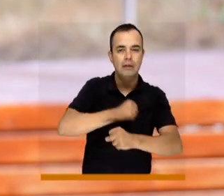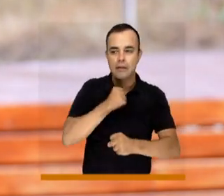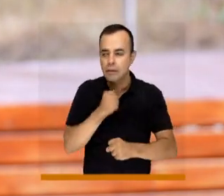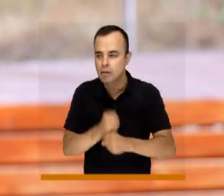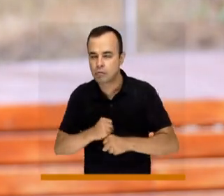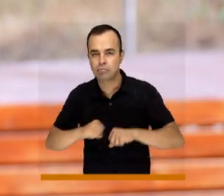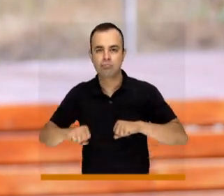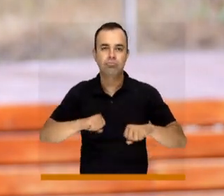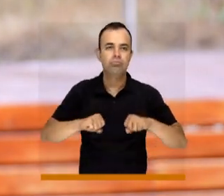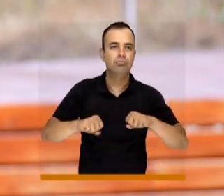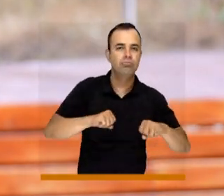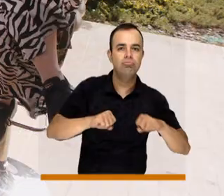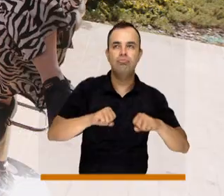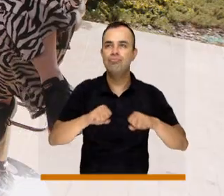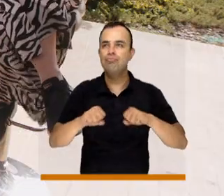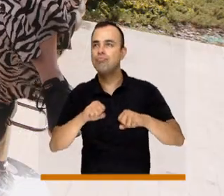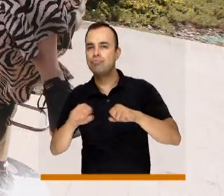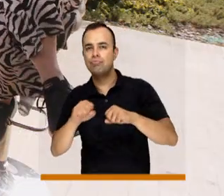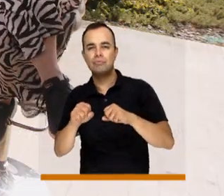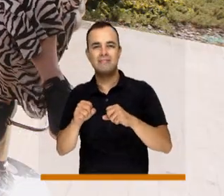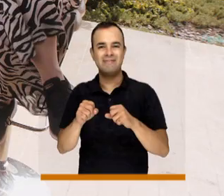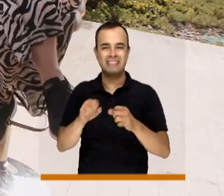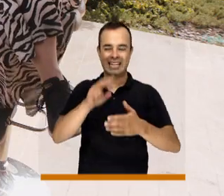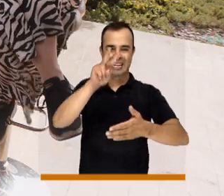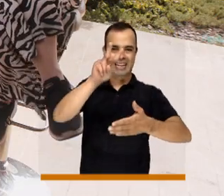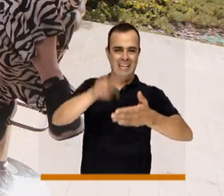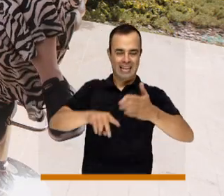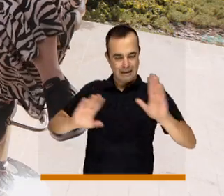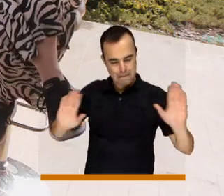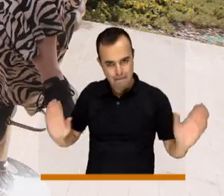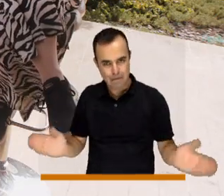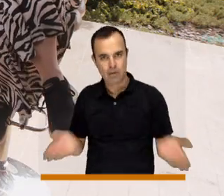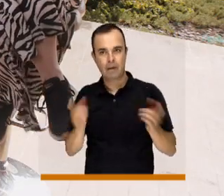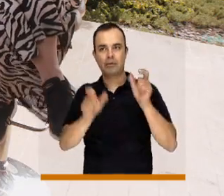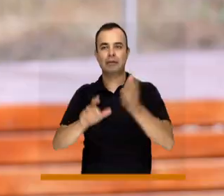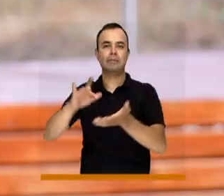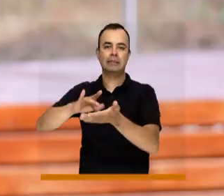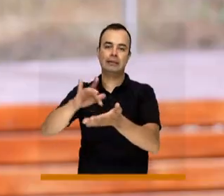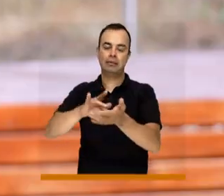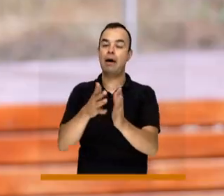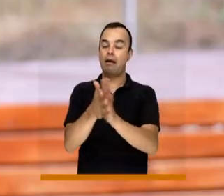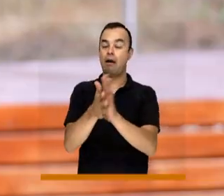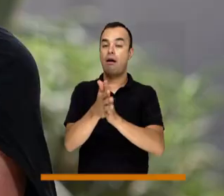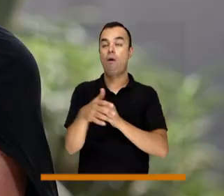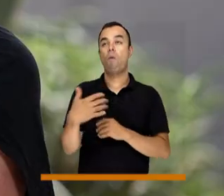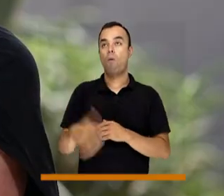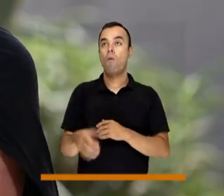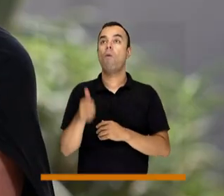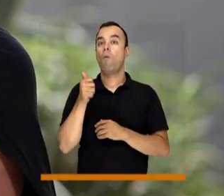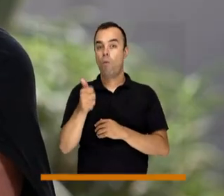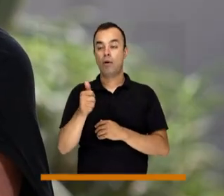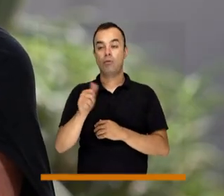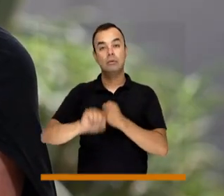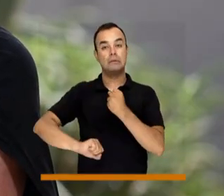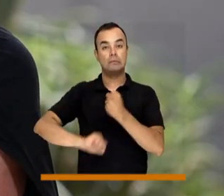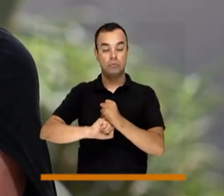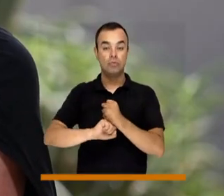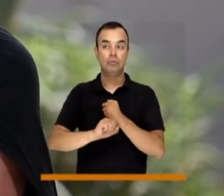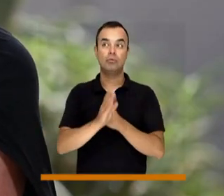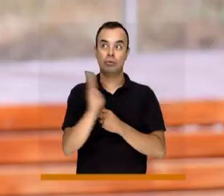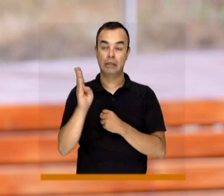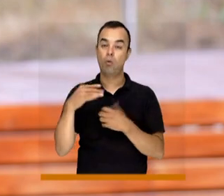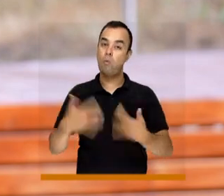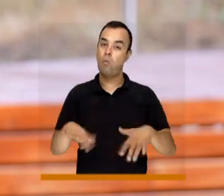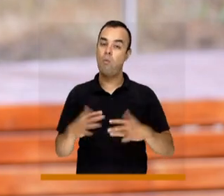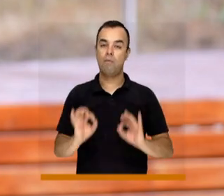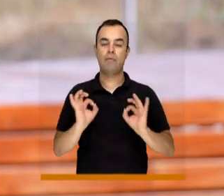poco a los televidentes cómo es la afluencia de público a esos espacios que realmente vale la pena mantener abiertos y crear